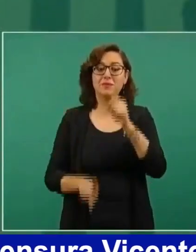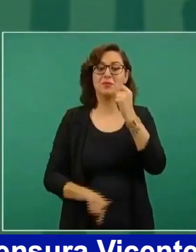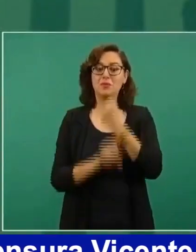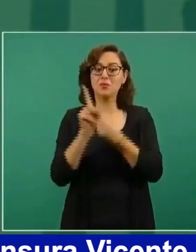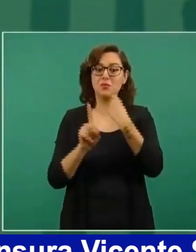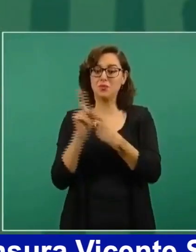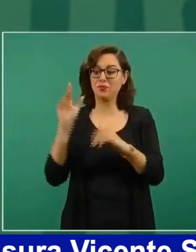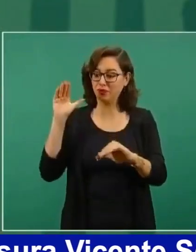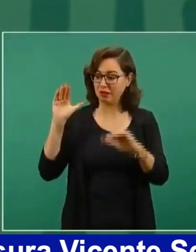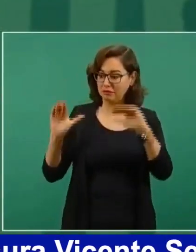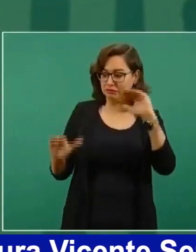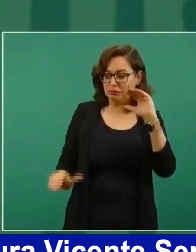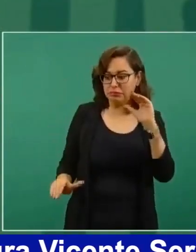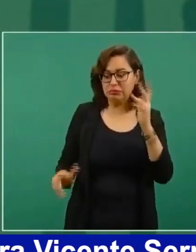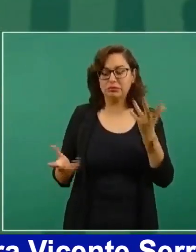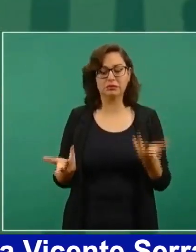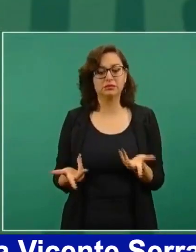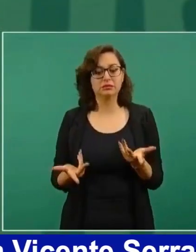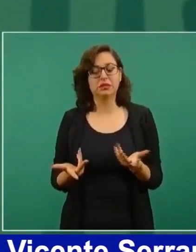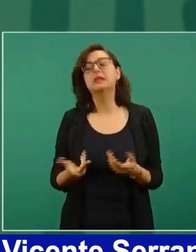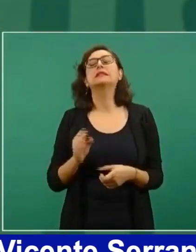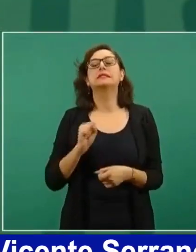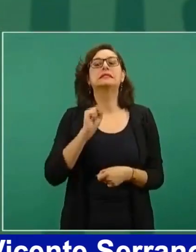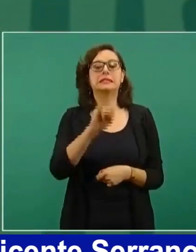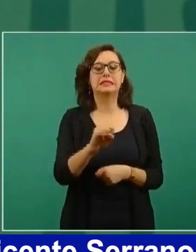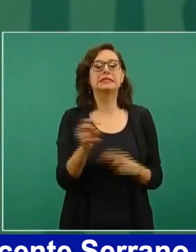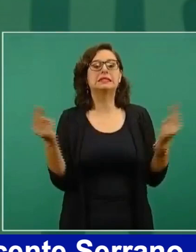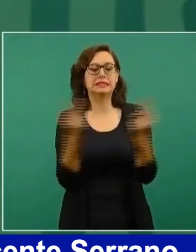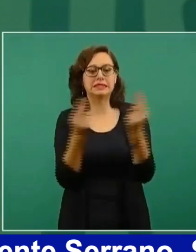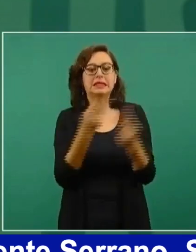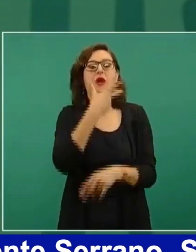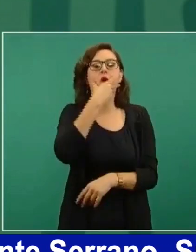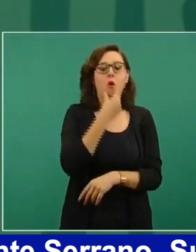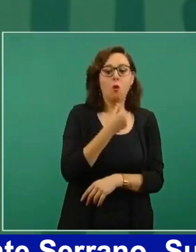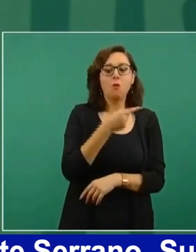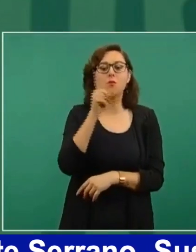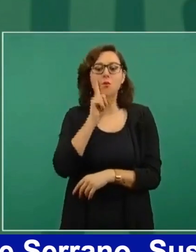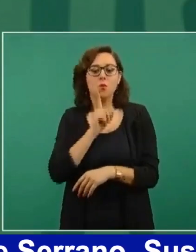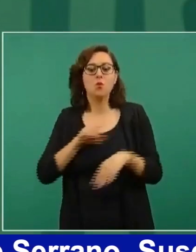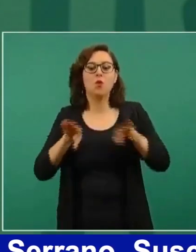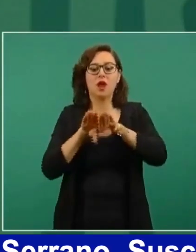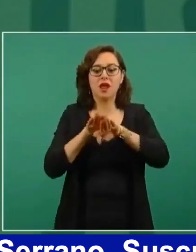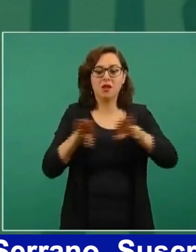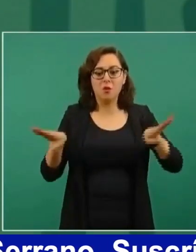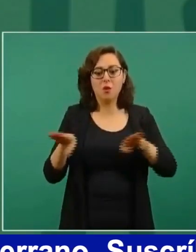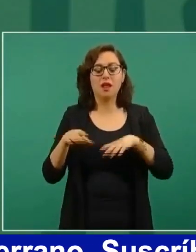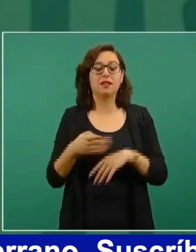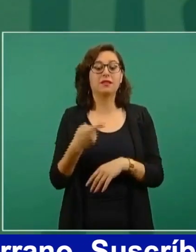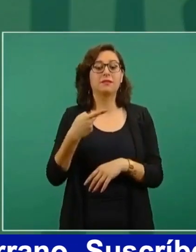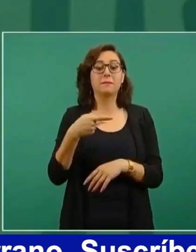es igualdad de género, pero es igualdad económica y social.